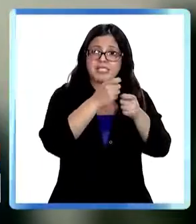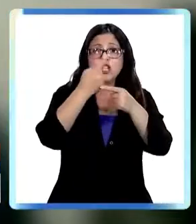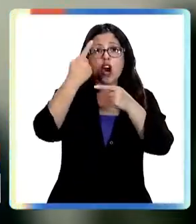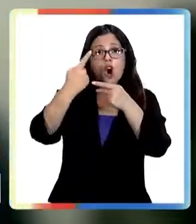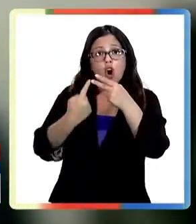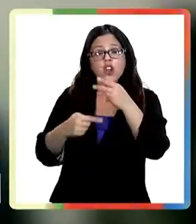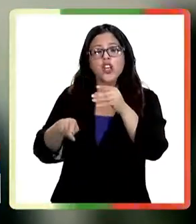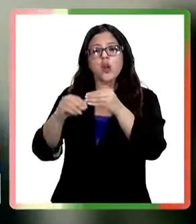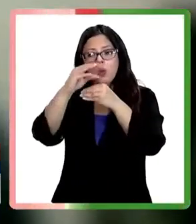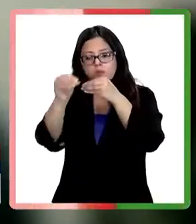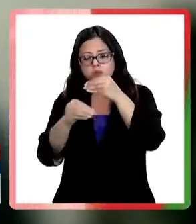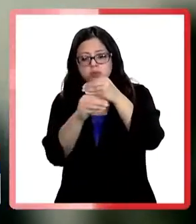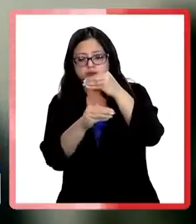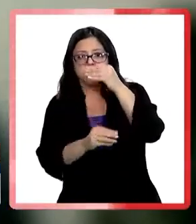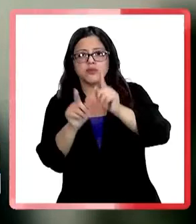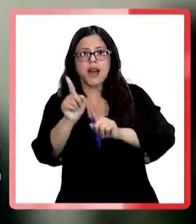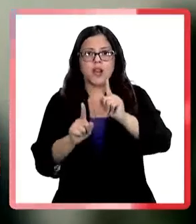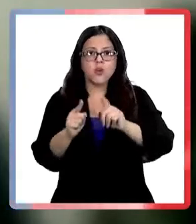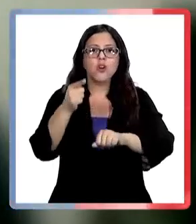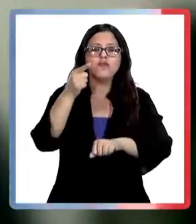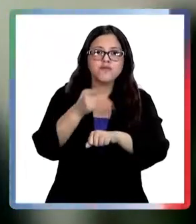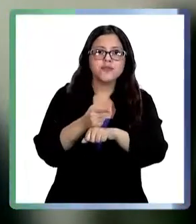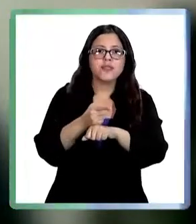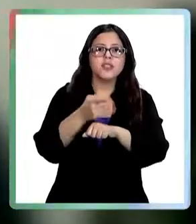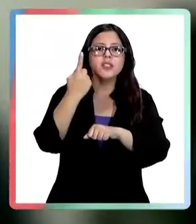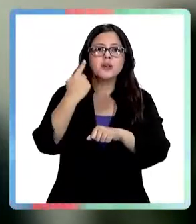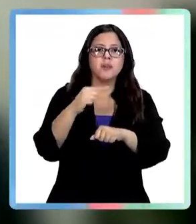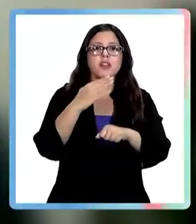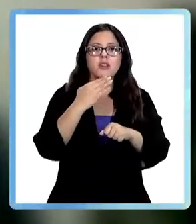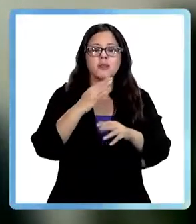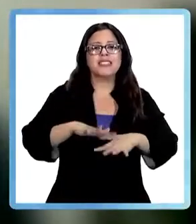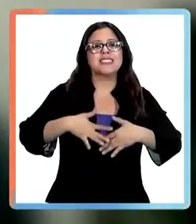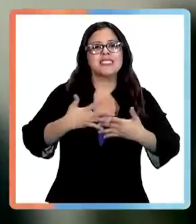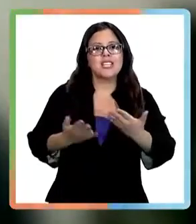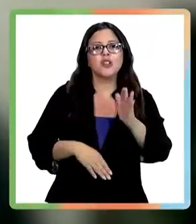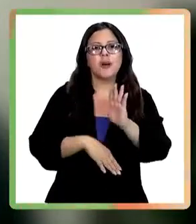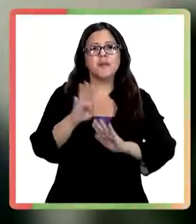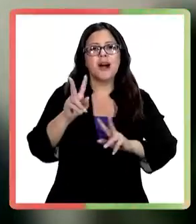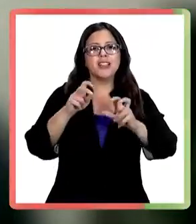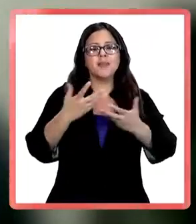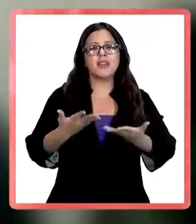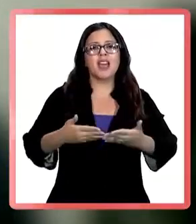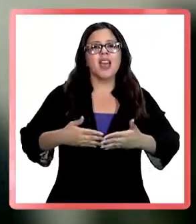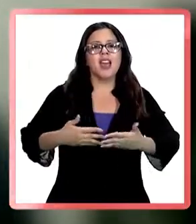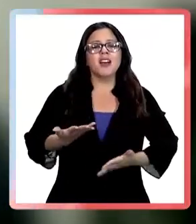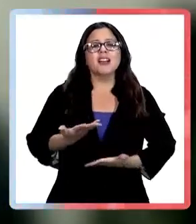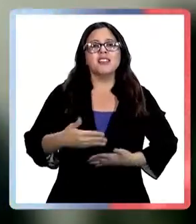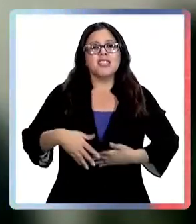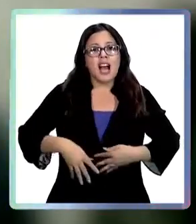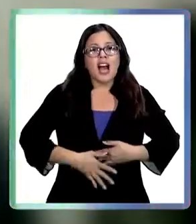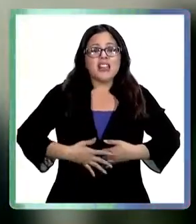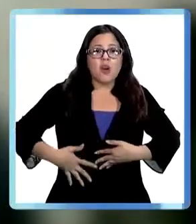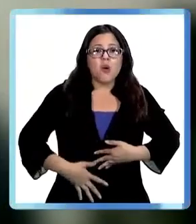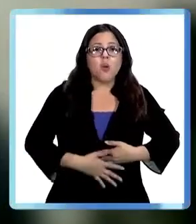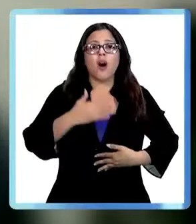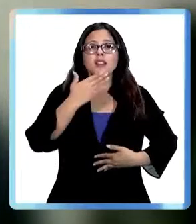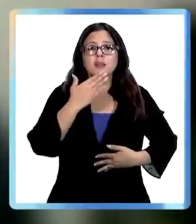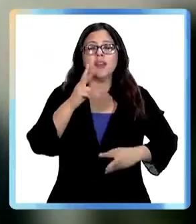agregado, no es lo más predominante, pero se han agregado un poco más de síntomas digestivos y está reportado algunos